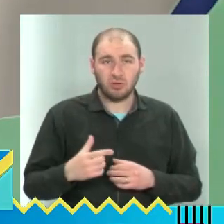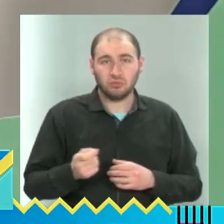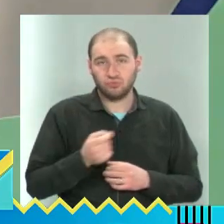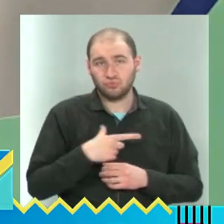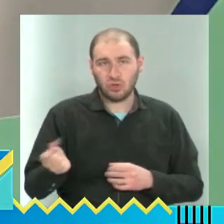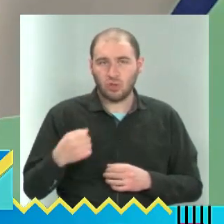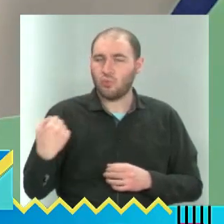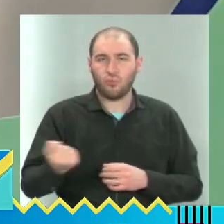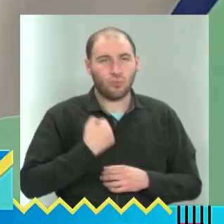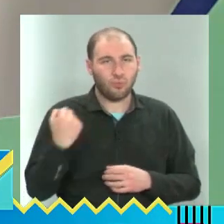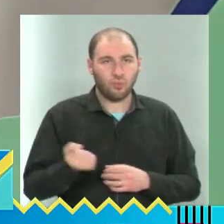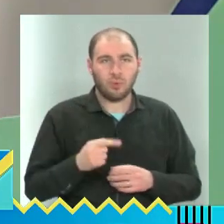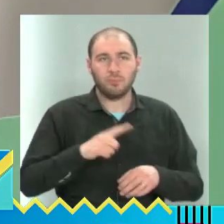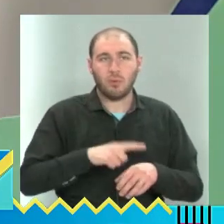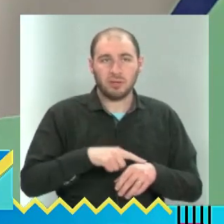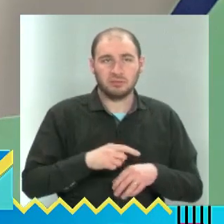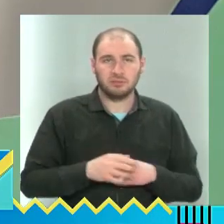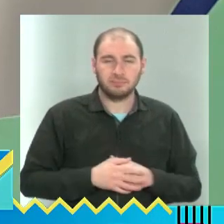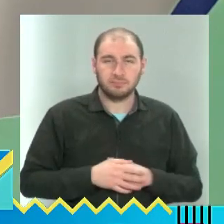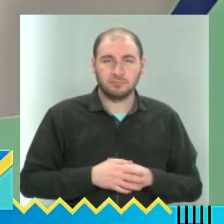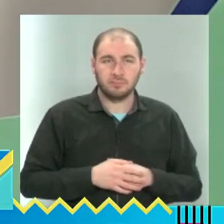salario muy importante para esa época, sin